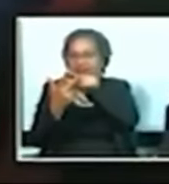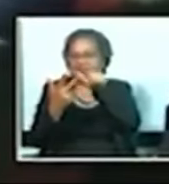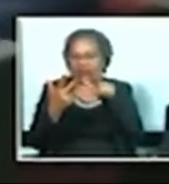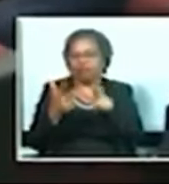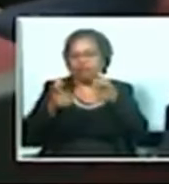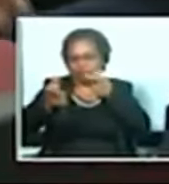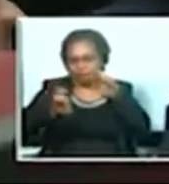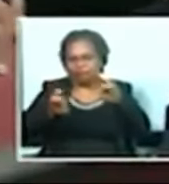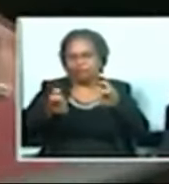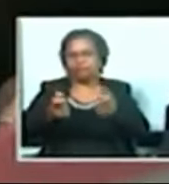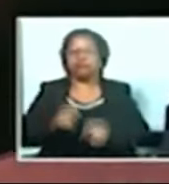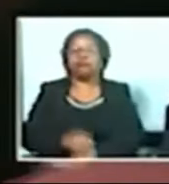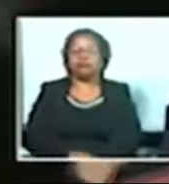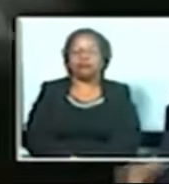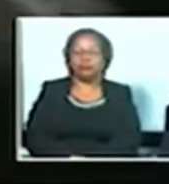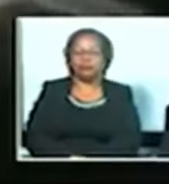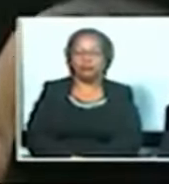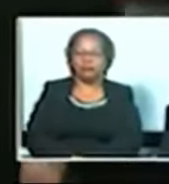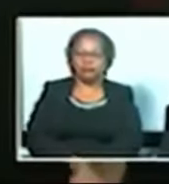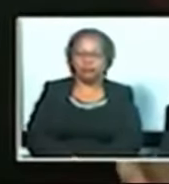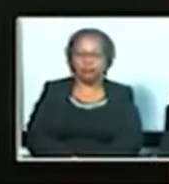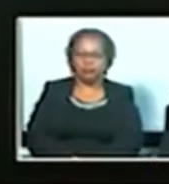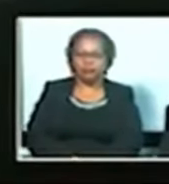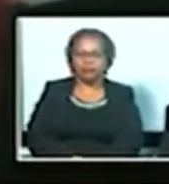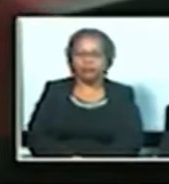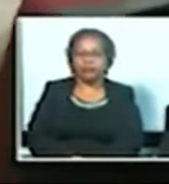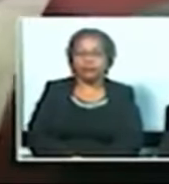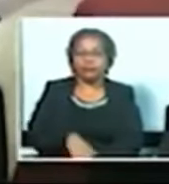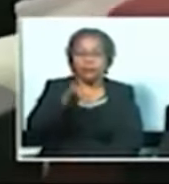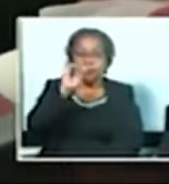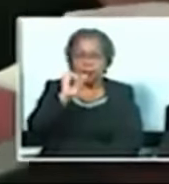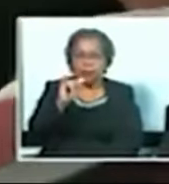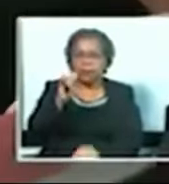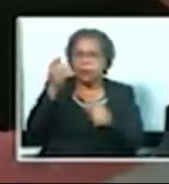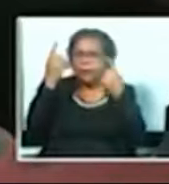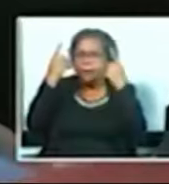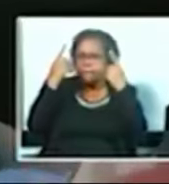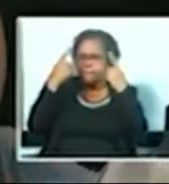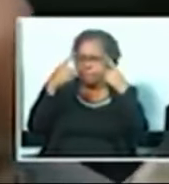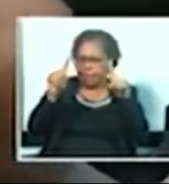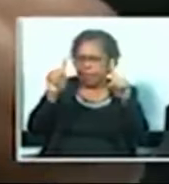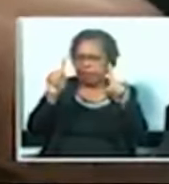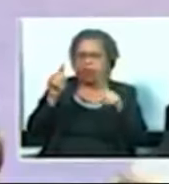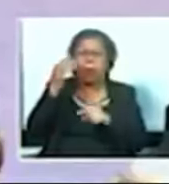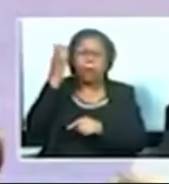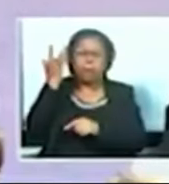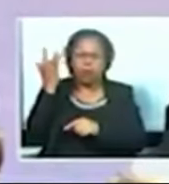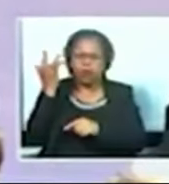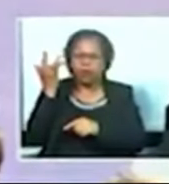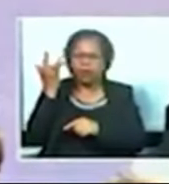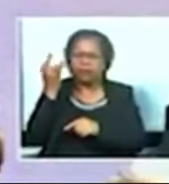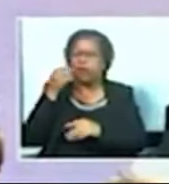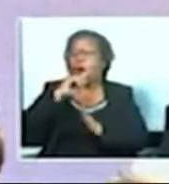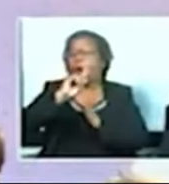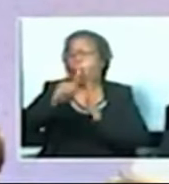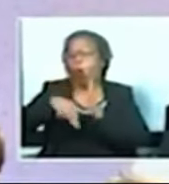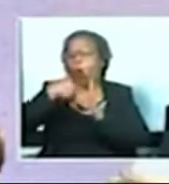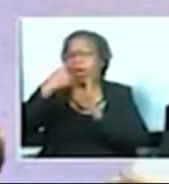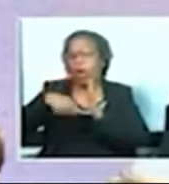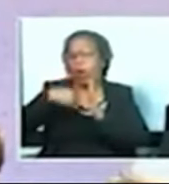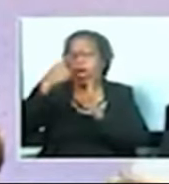las cámaras, no necesariamente se convirtieron en ley, como el caso de lo de compras y contrataciones, que ustedes saben que estamos esperando por ella